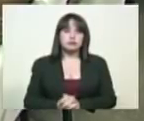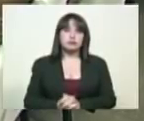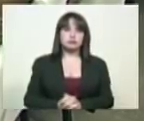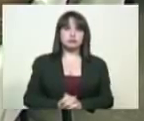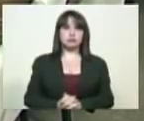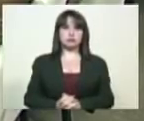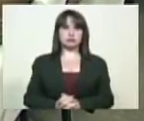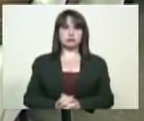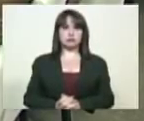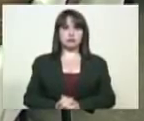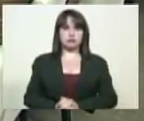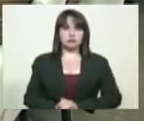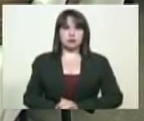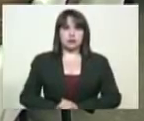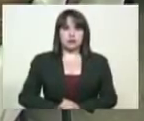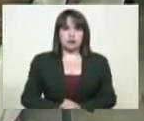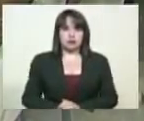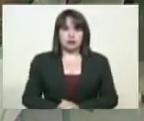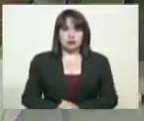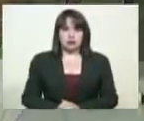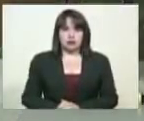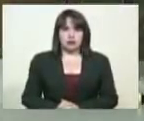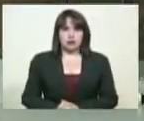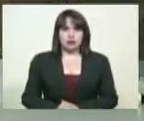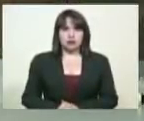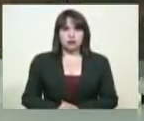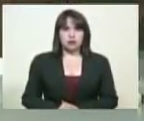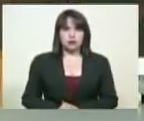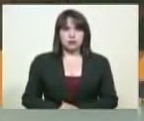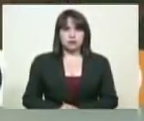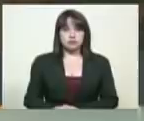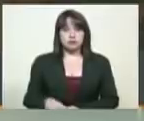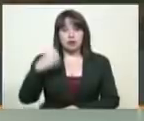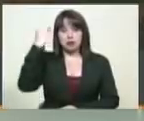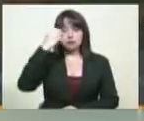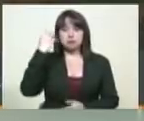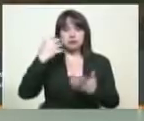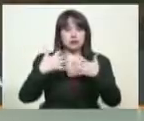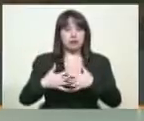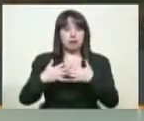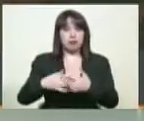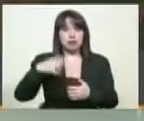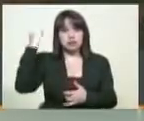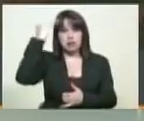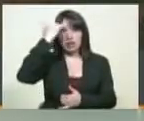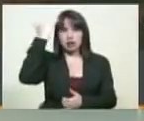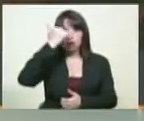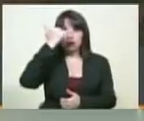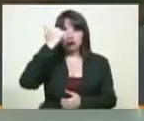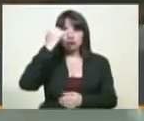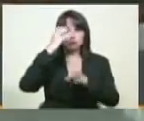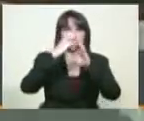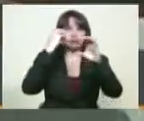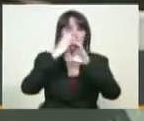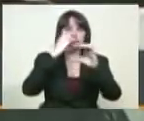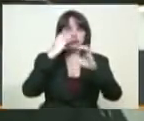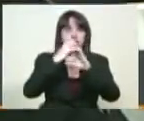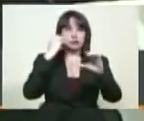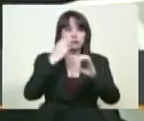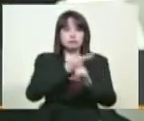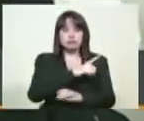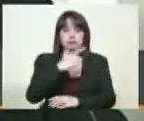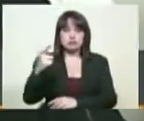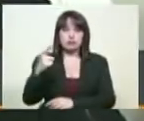fue muy exitosa la misión transporte dígame si nosotros tuviéramos la fábrica yaracuy de autobuses youtube dígame si no hubiéramos traído